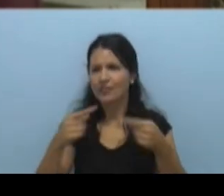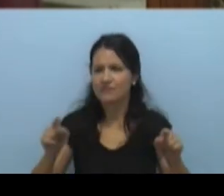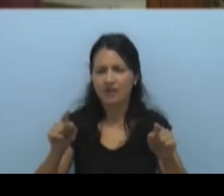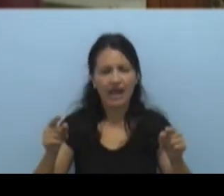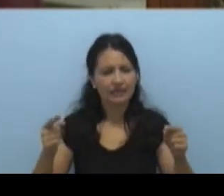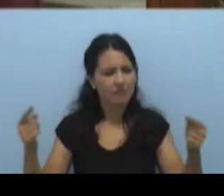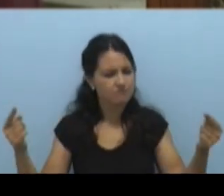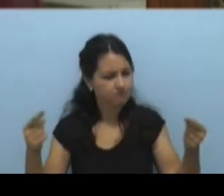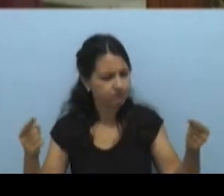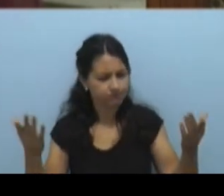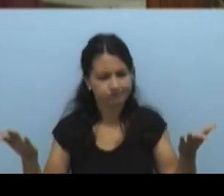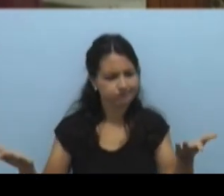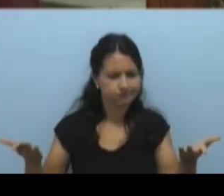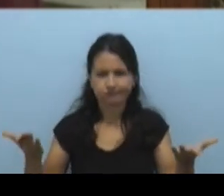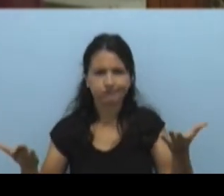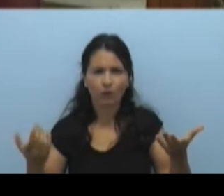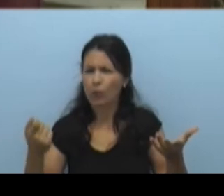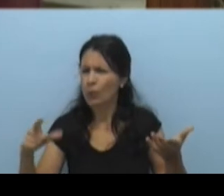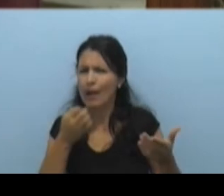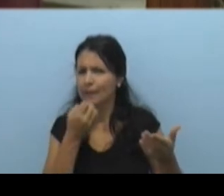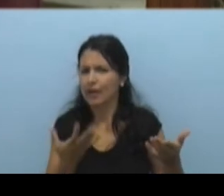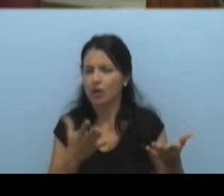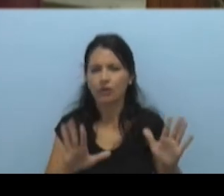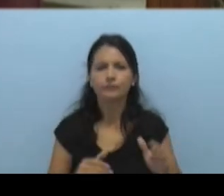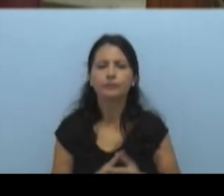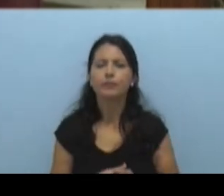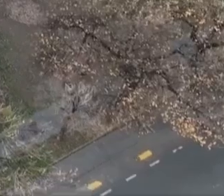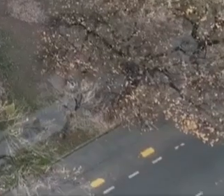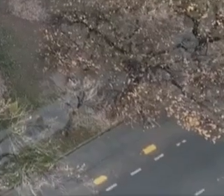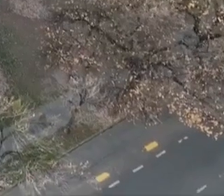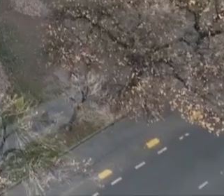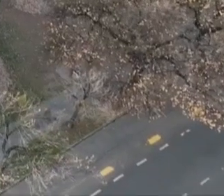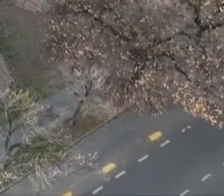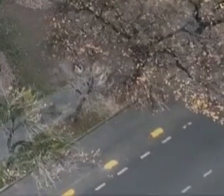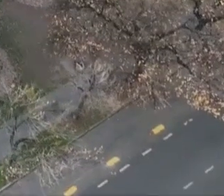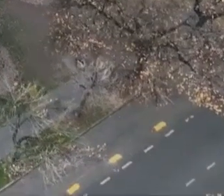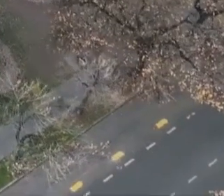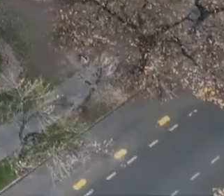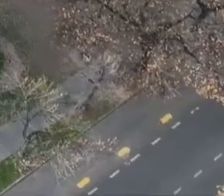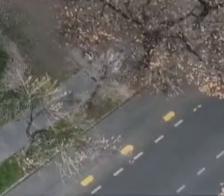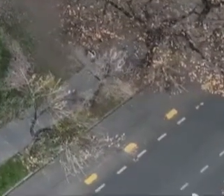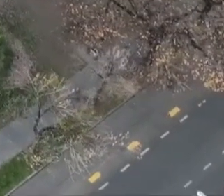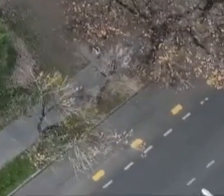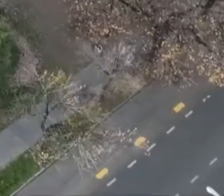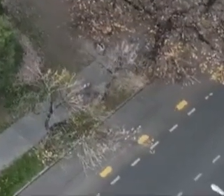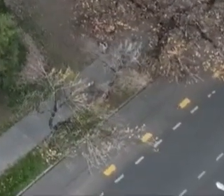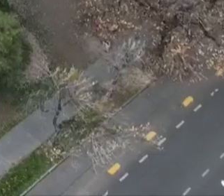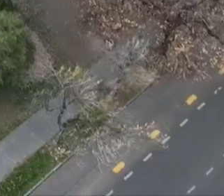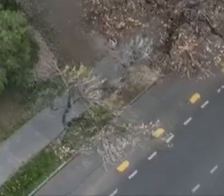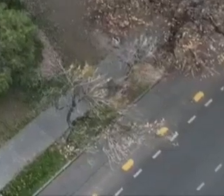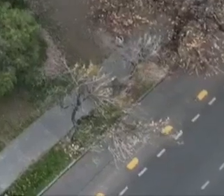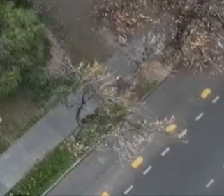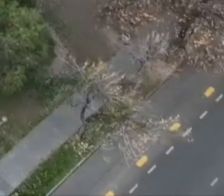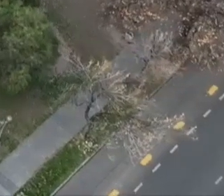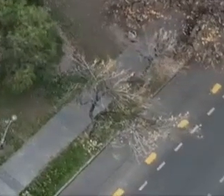cuál música suena mejor para ver qué es lo que corresponde hacer. Yo quiero destacar la audacia del